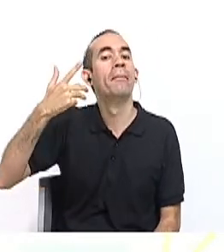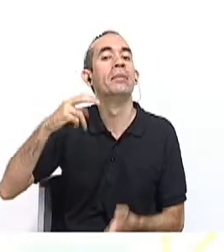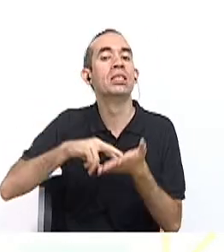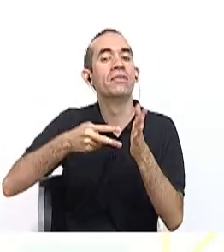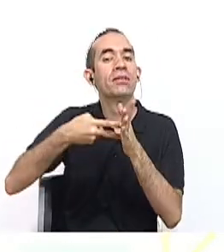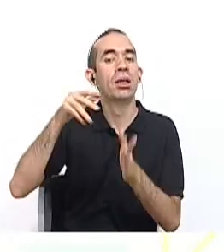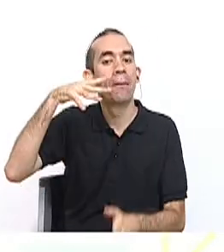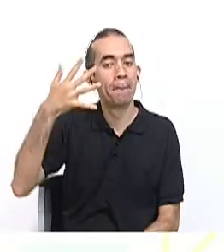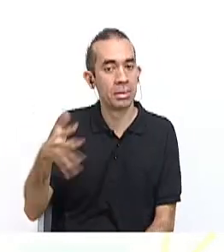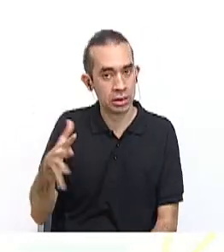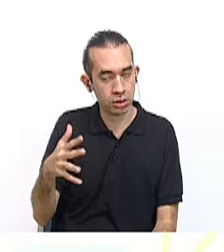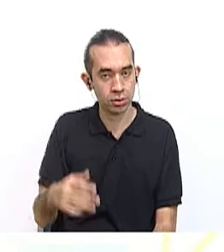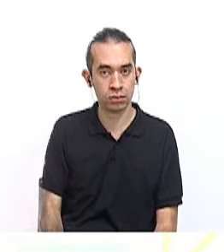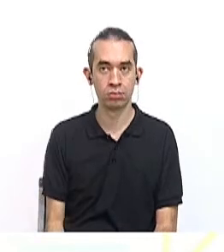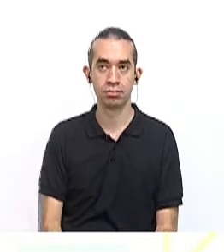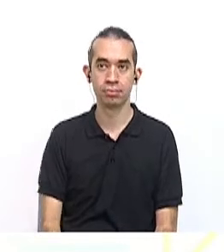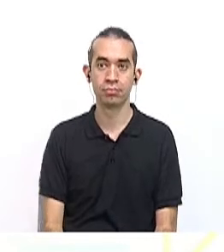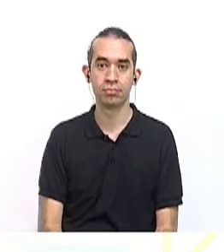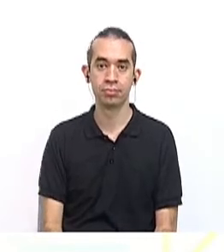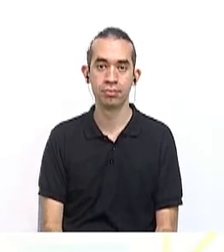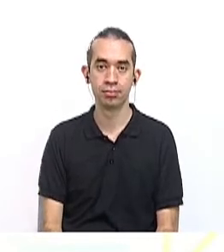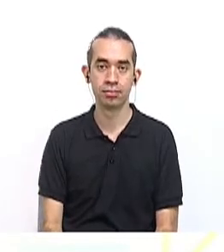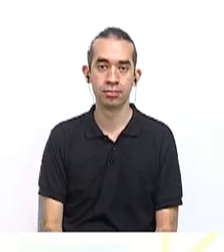Entonces, continuamos.